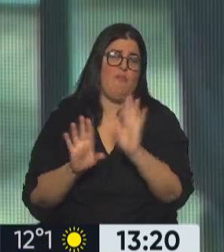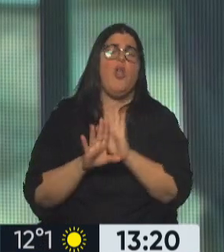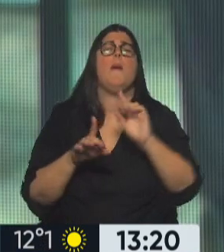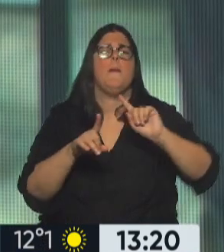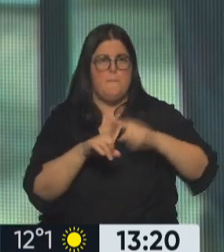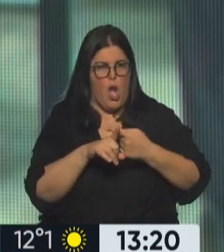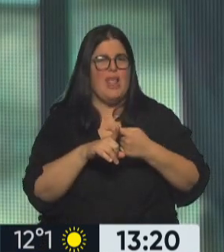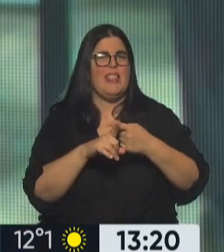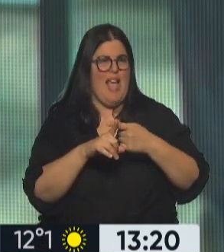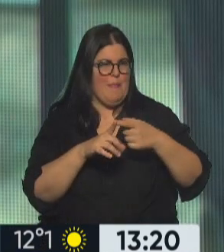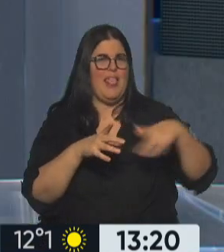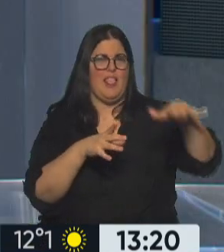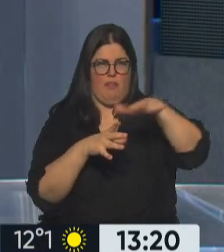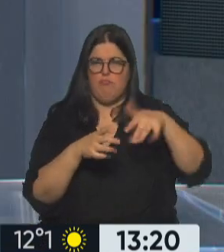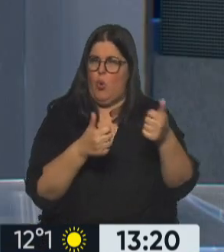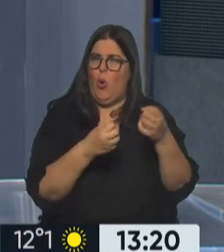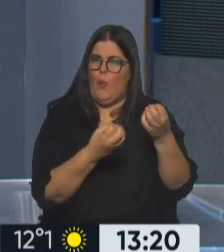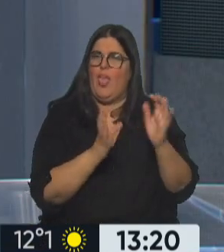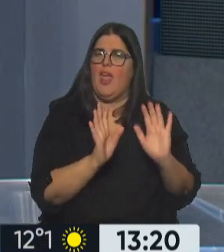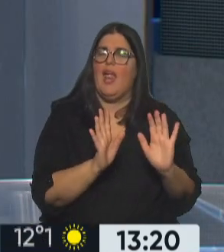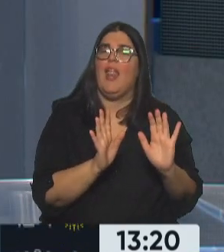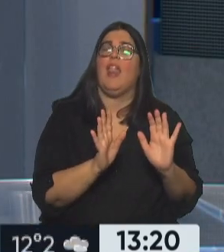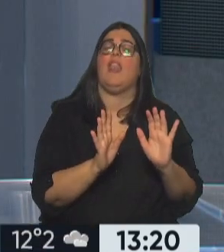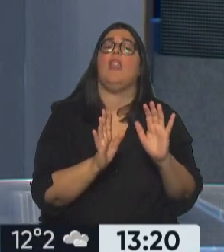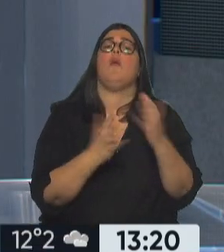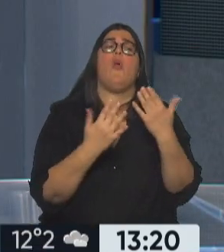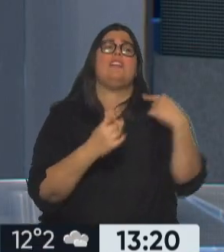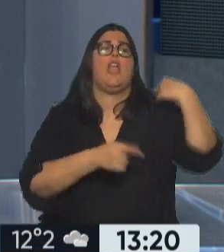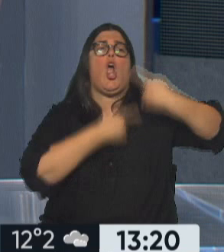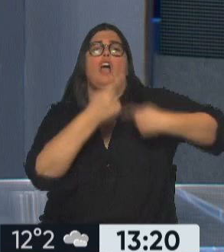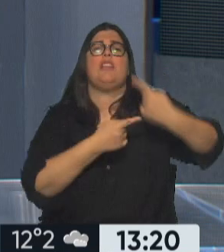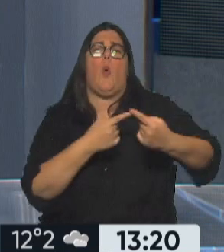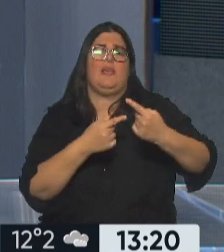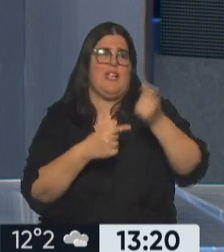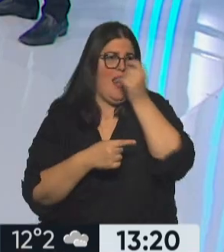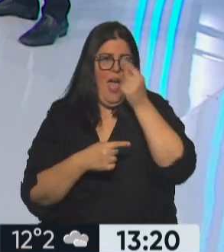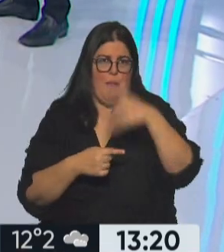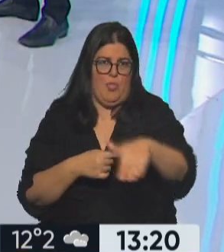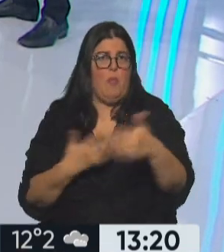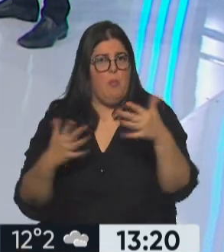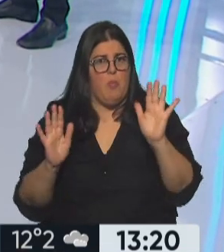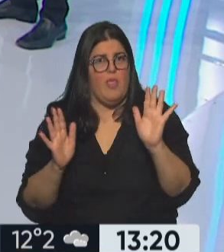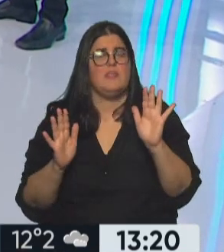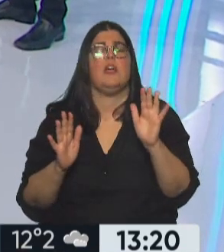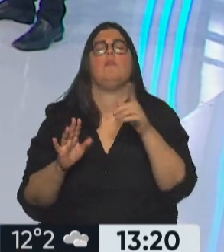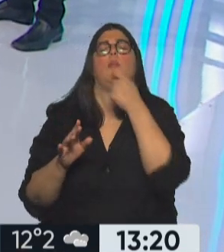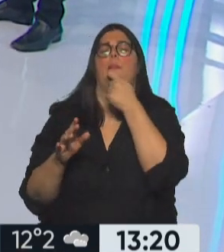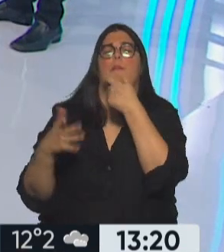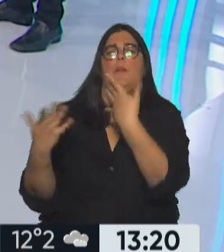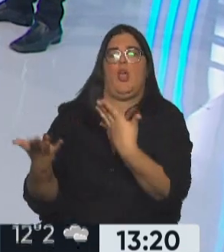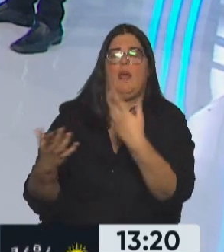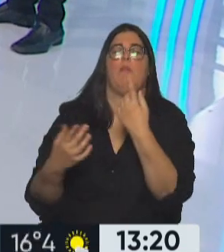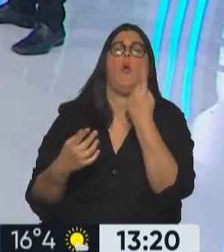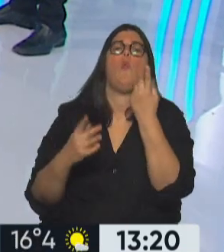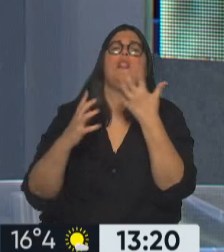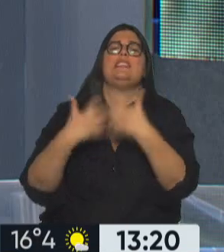sentido. Es muy probable que tenga un efecto en el corto plazo. ¿Por qué? Porque efectivamente, suponga hay un mecanismo de